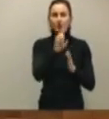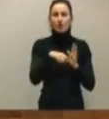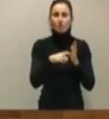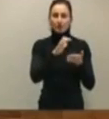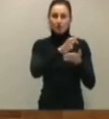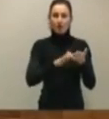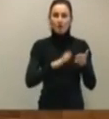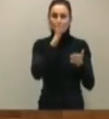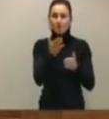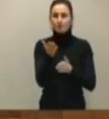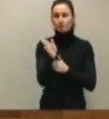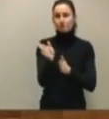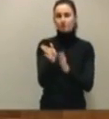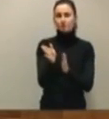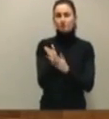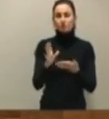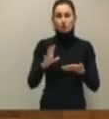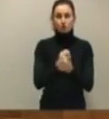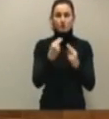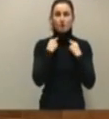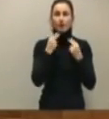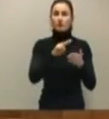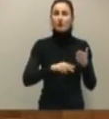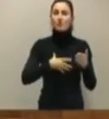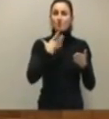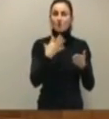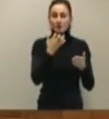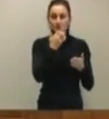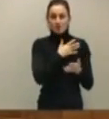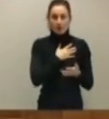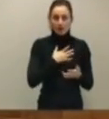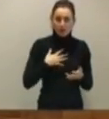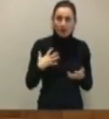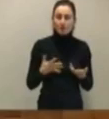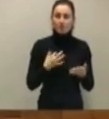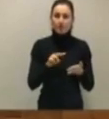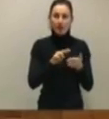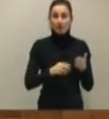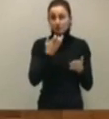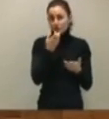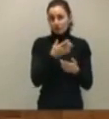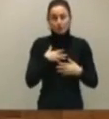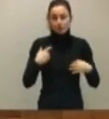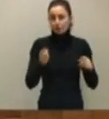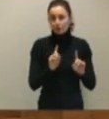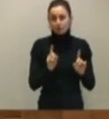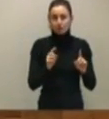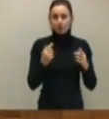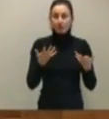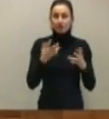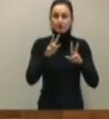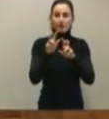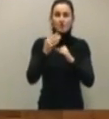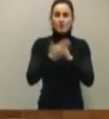porque está ahí, está a disposición de todas sus señorías y lo conocen. Y si quieren, léanlo y si no, no lo lean. Pero miren, la cuestión